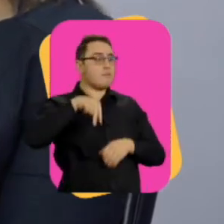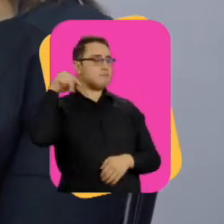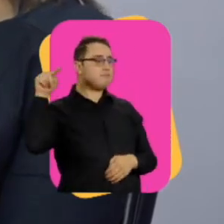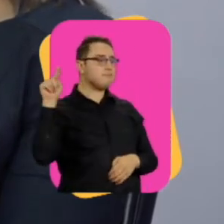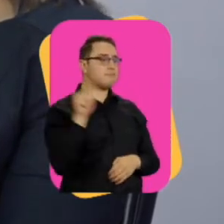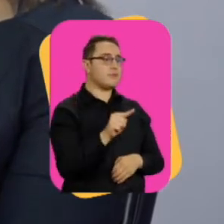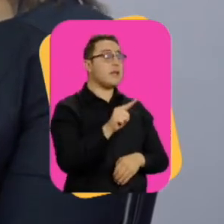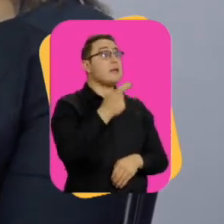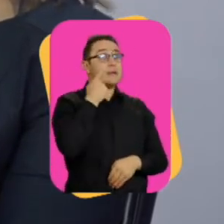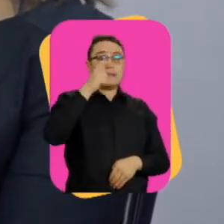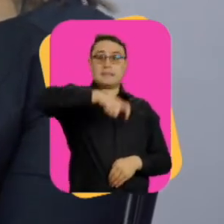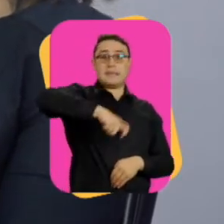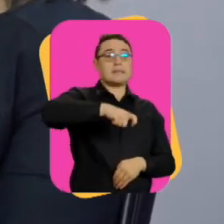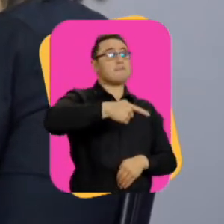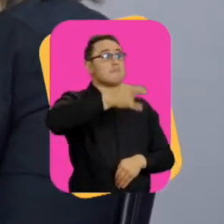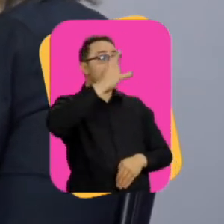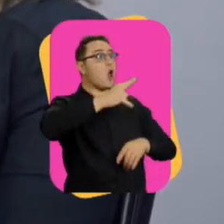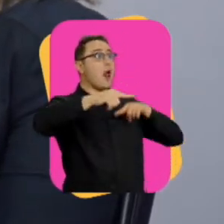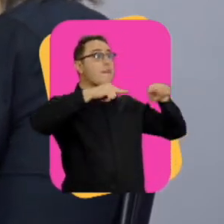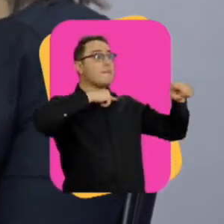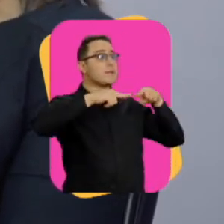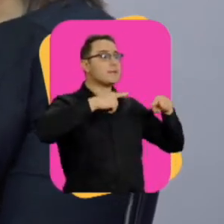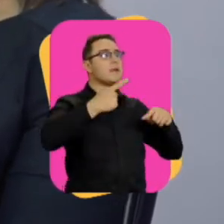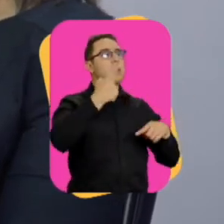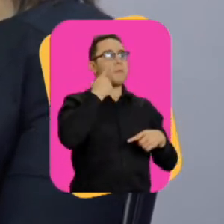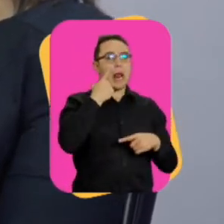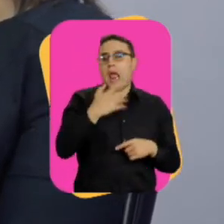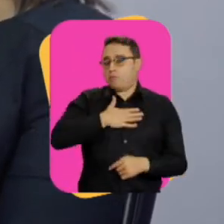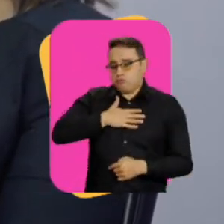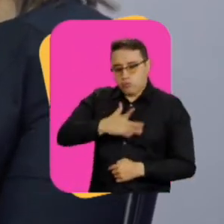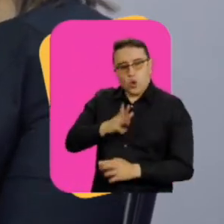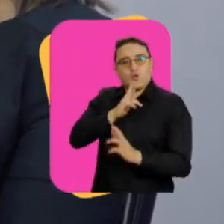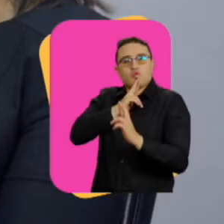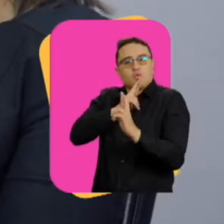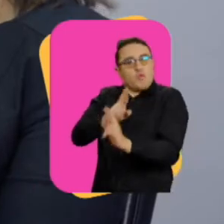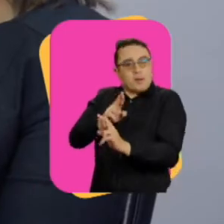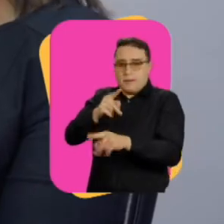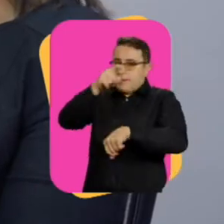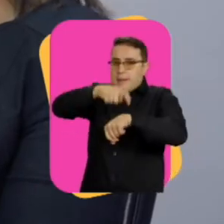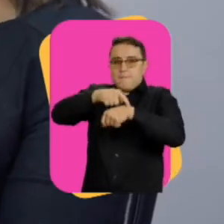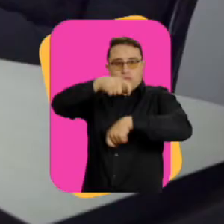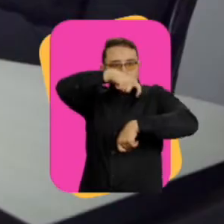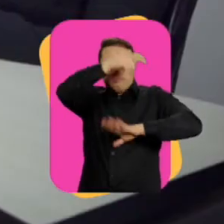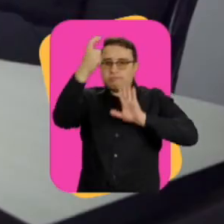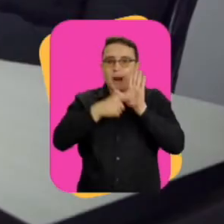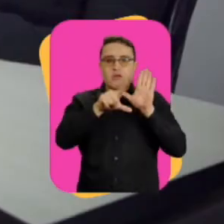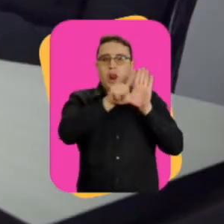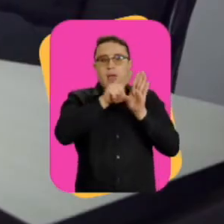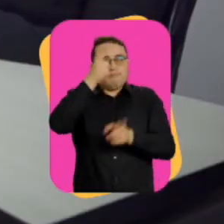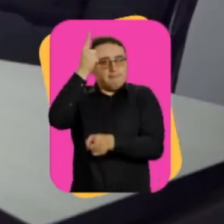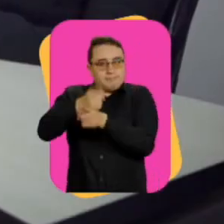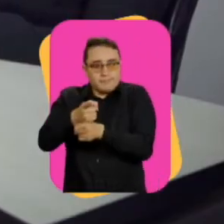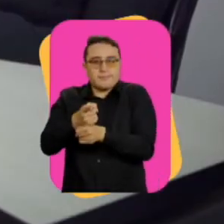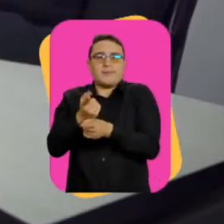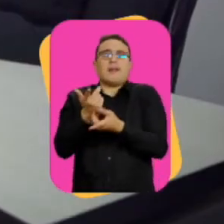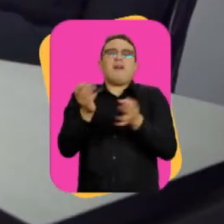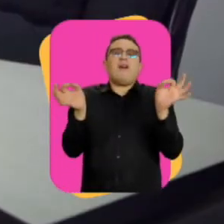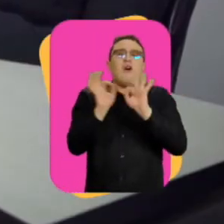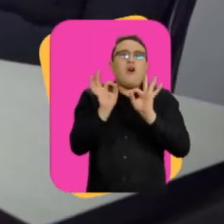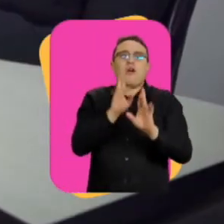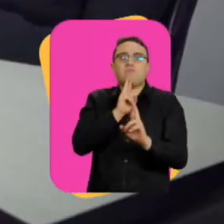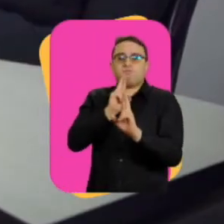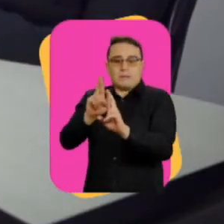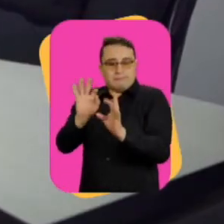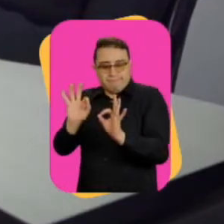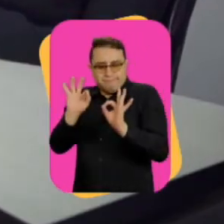algo de la administración, que se responda en el momento y en los tiempos establecidos, que se responda oportunamente, que las respuestas